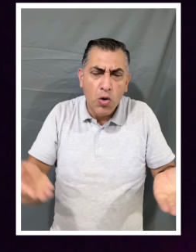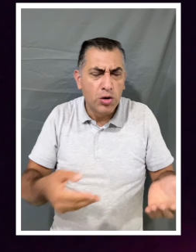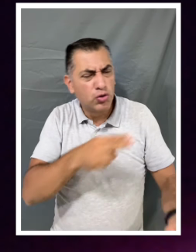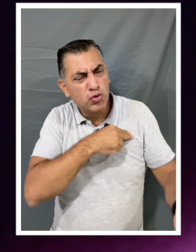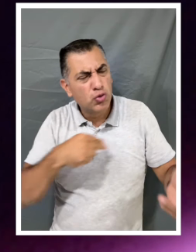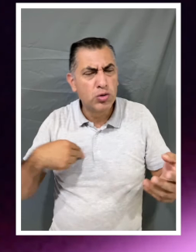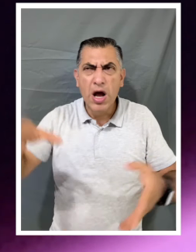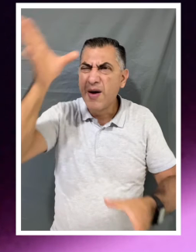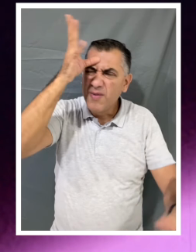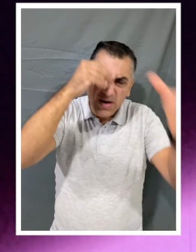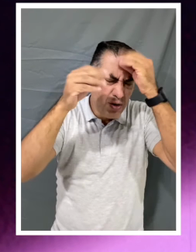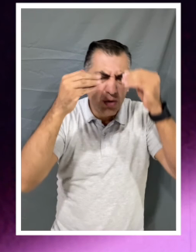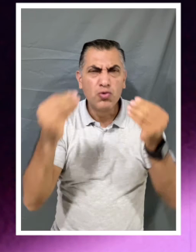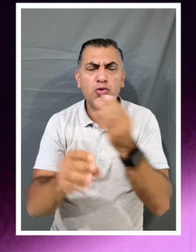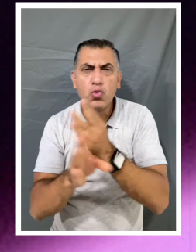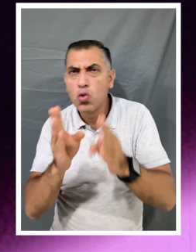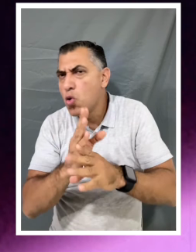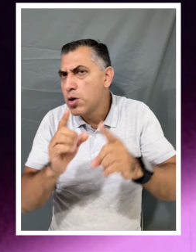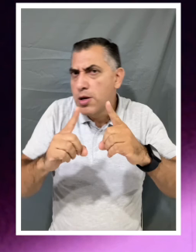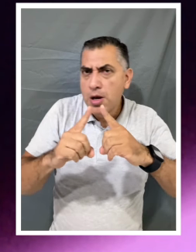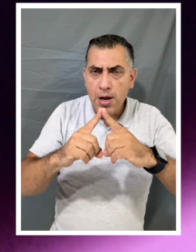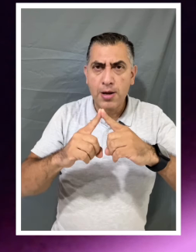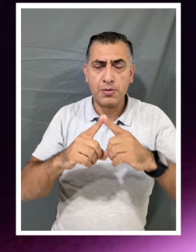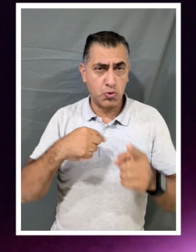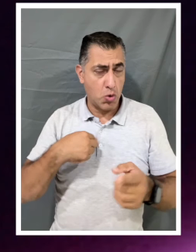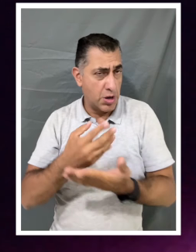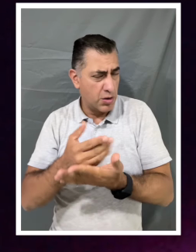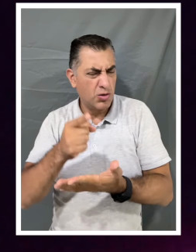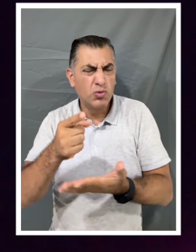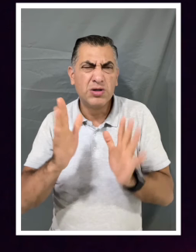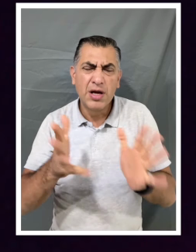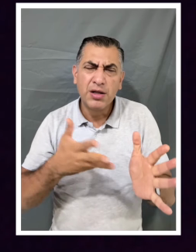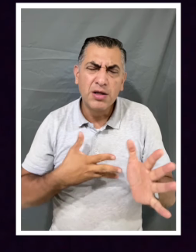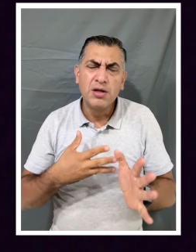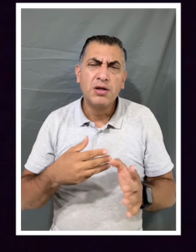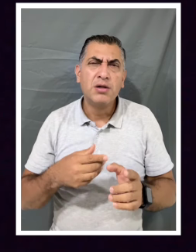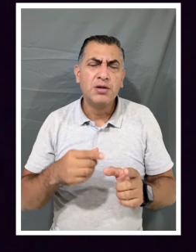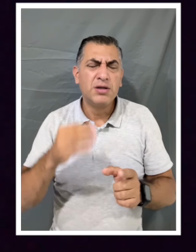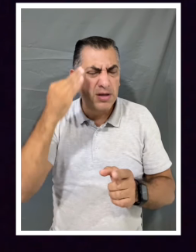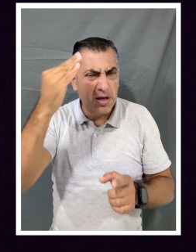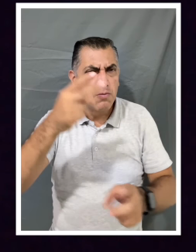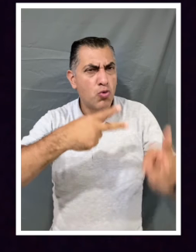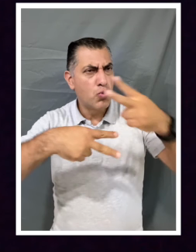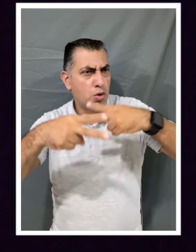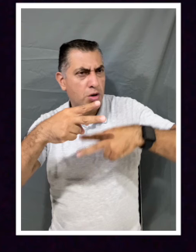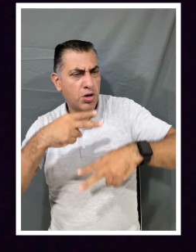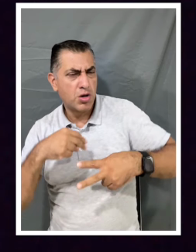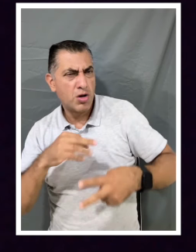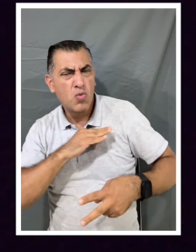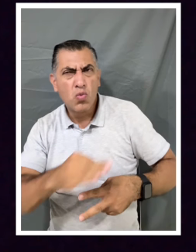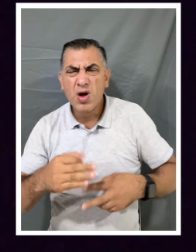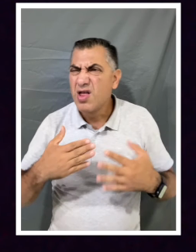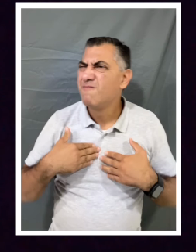aprendiendo un montón de cosas acerca de la iglesia Yo espero que si tú llevabas poquito tiempo viniendo pues te empiecen a quedar eh